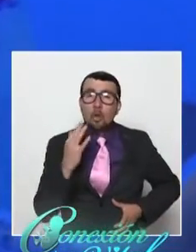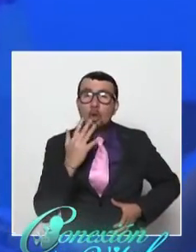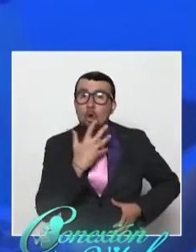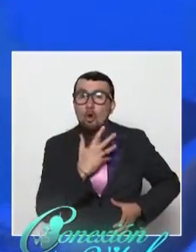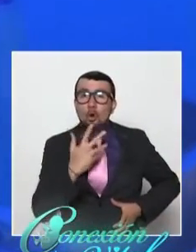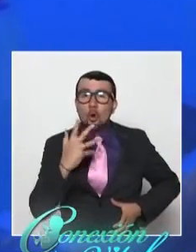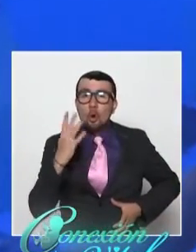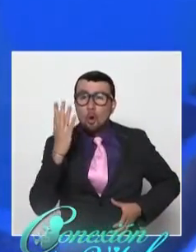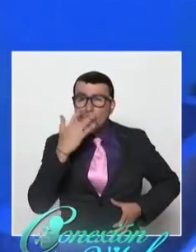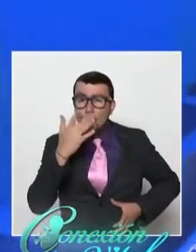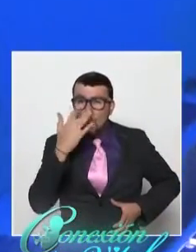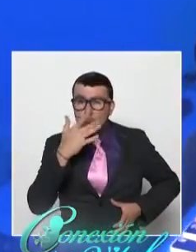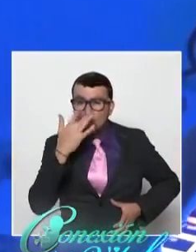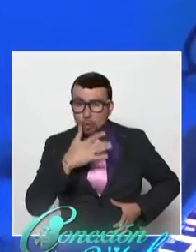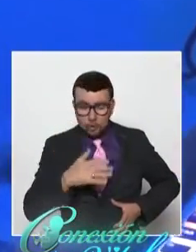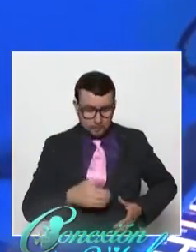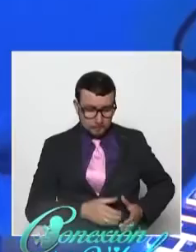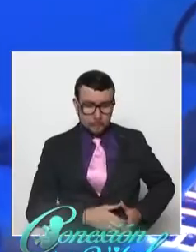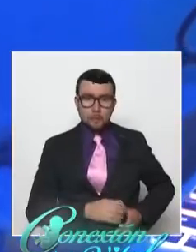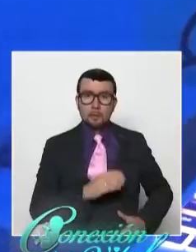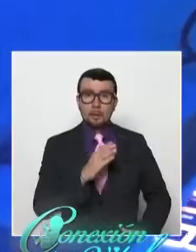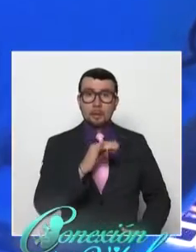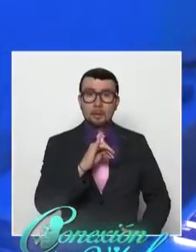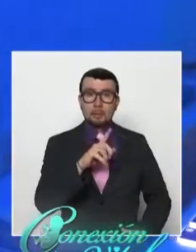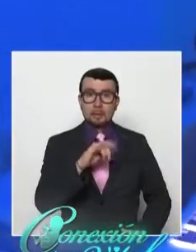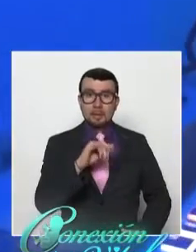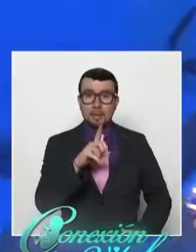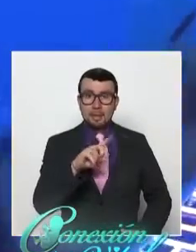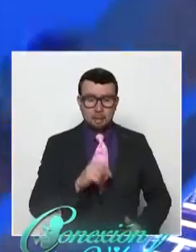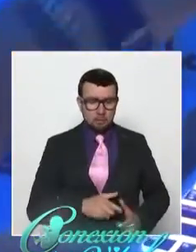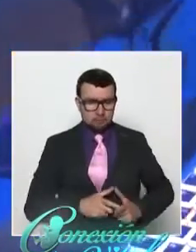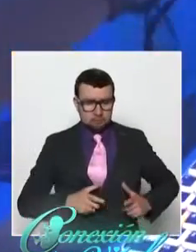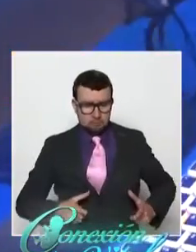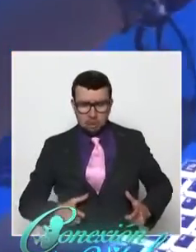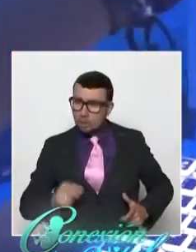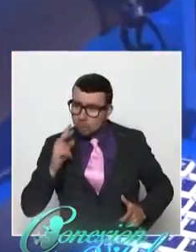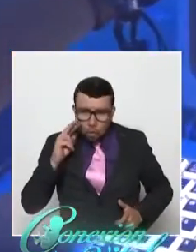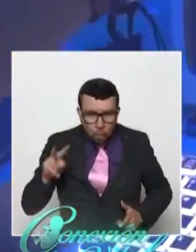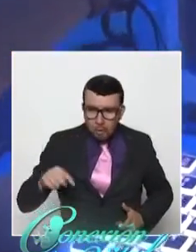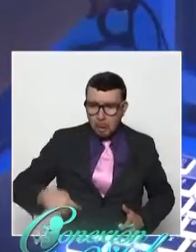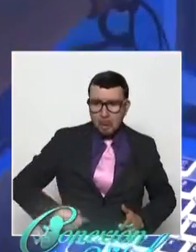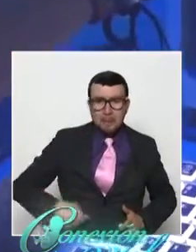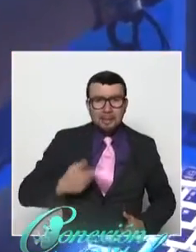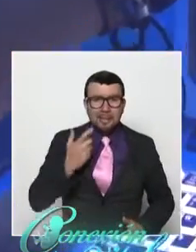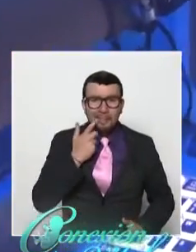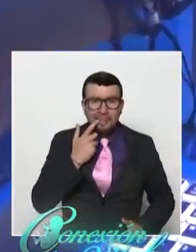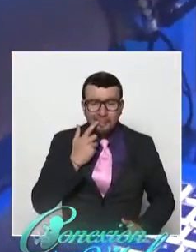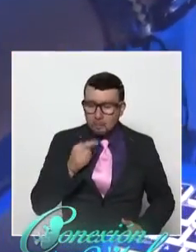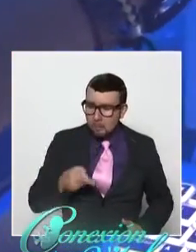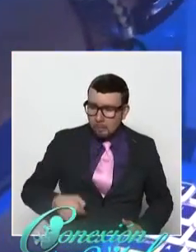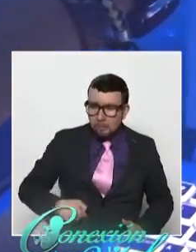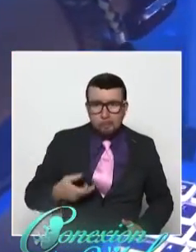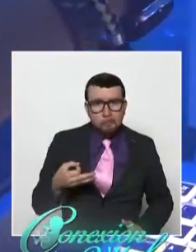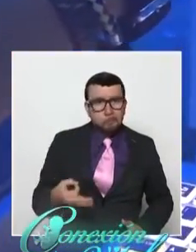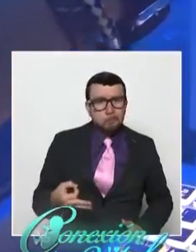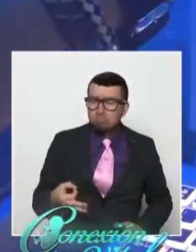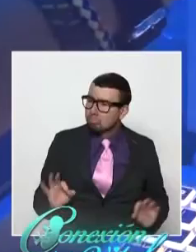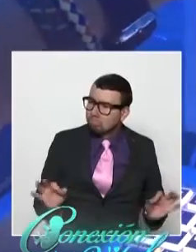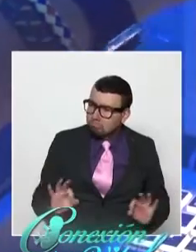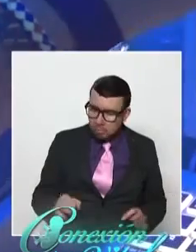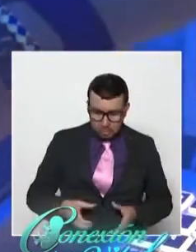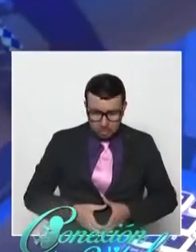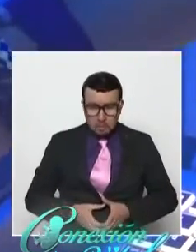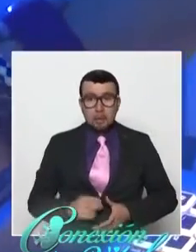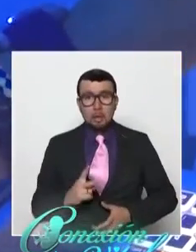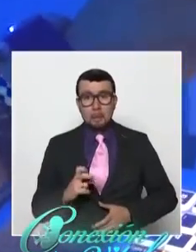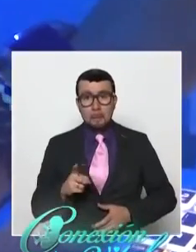bilis, una vesícula grande, no vemos ningún cálculo dentro de la vesícula está limpia,